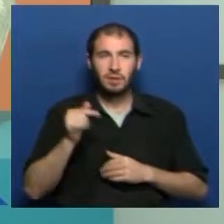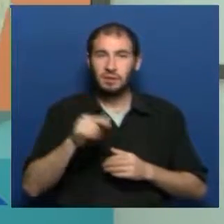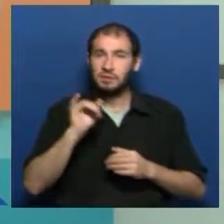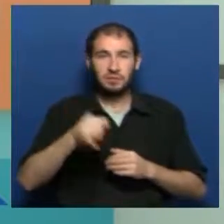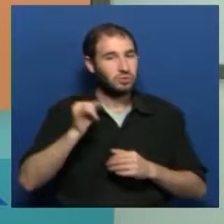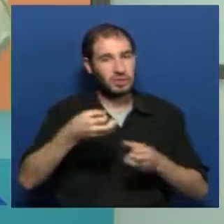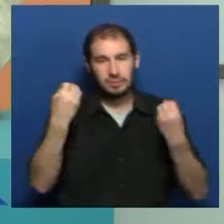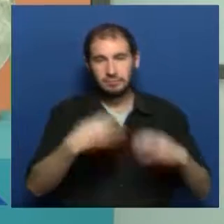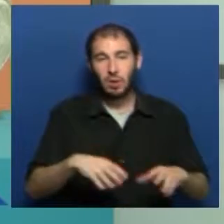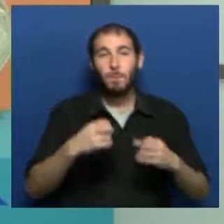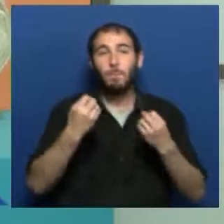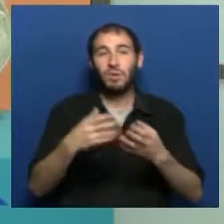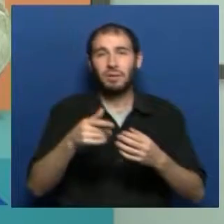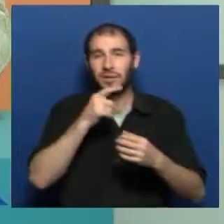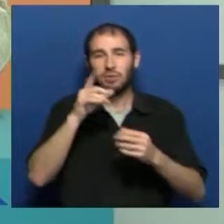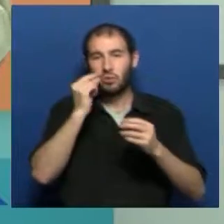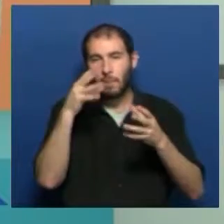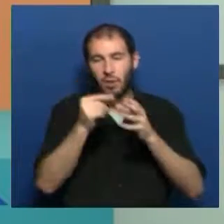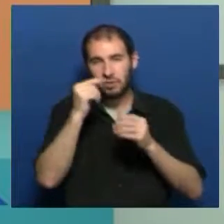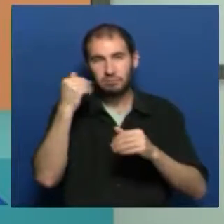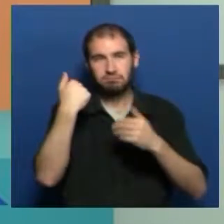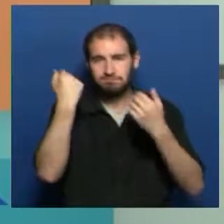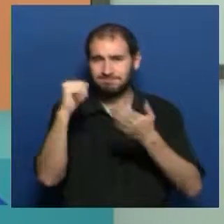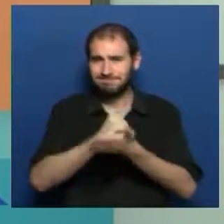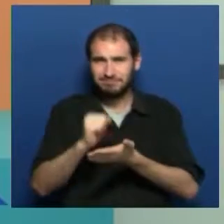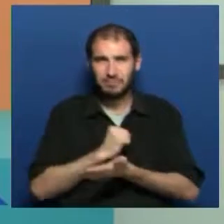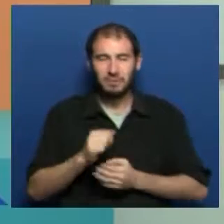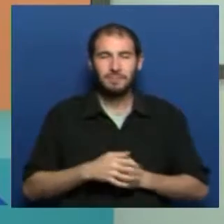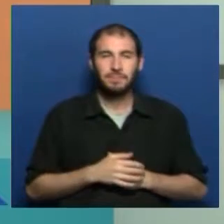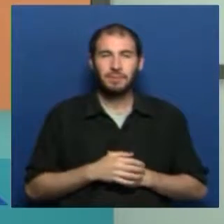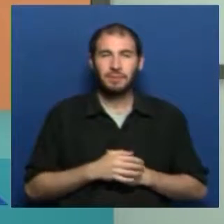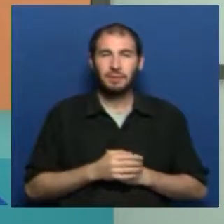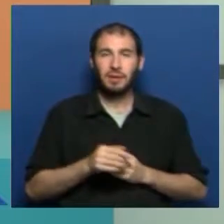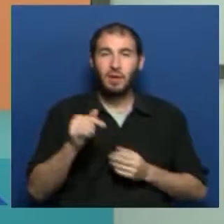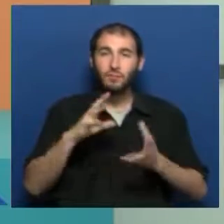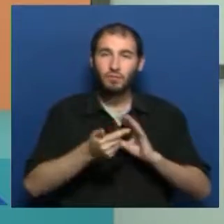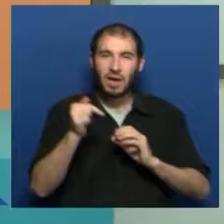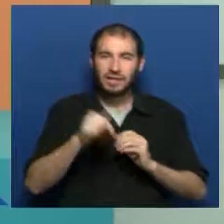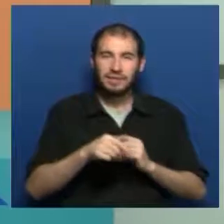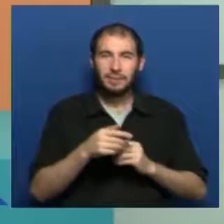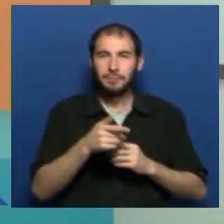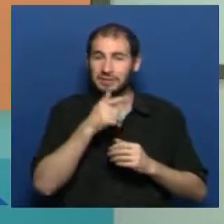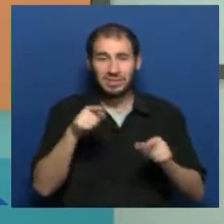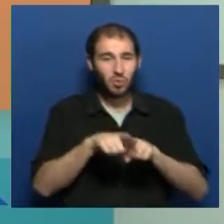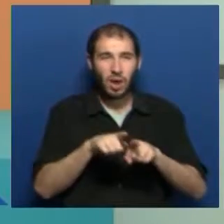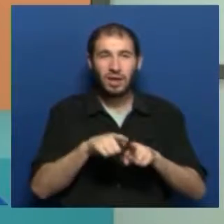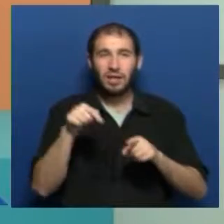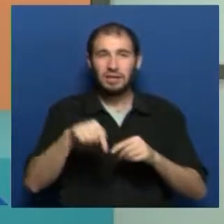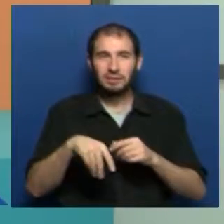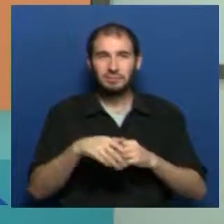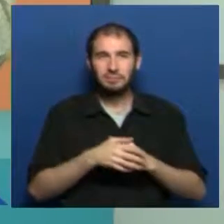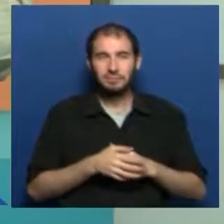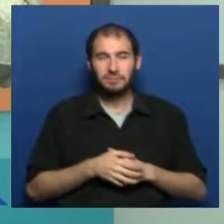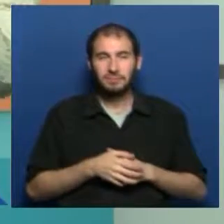dejarlo de lado porque les estaba destruyendo los partidos. Este sistema hace prácticamente lo mismo, genera